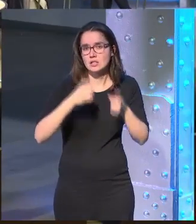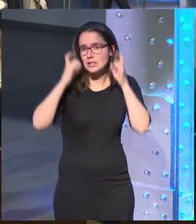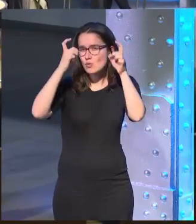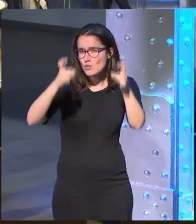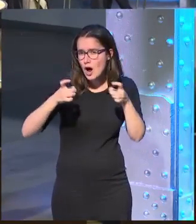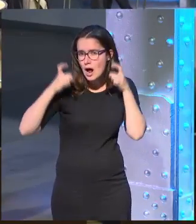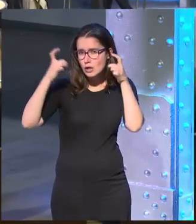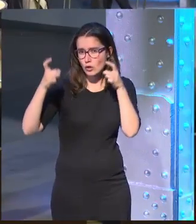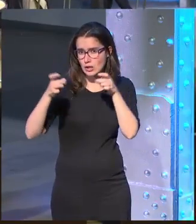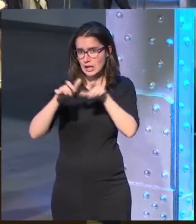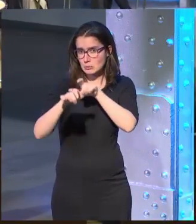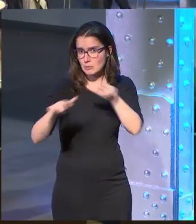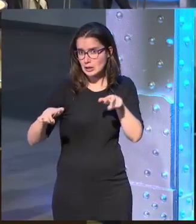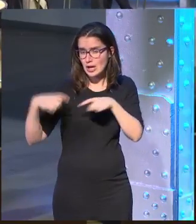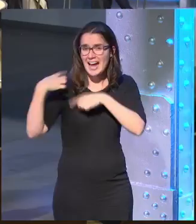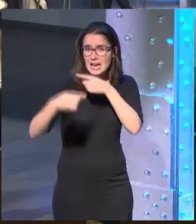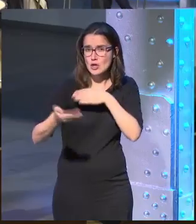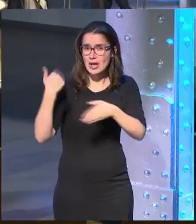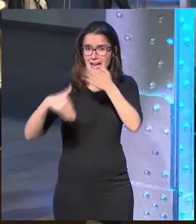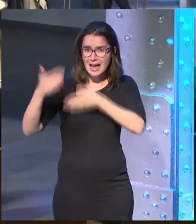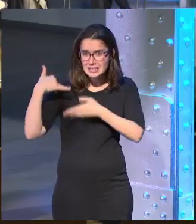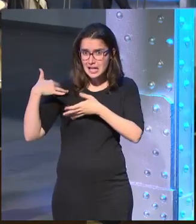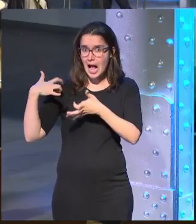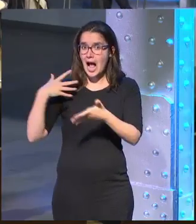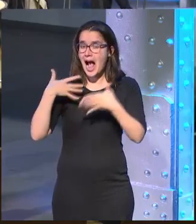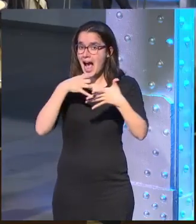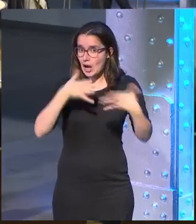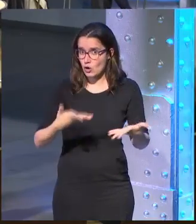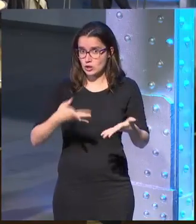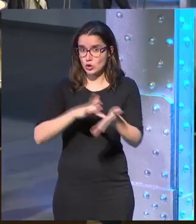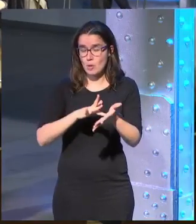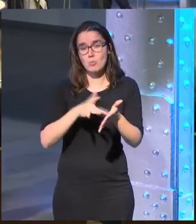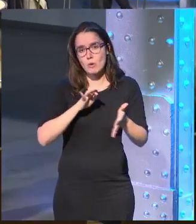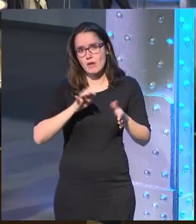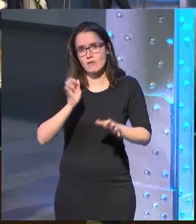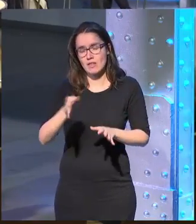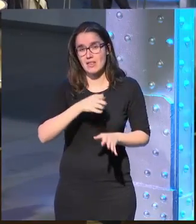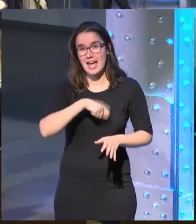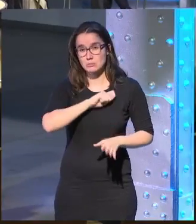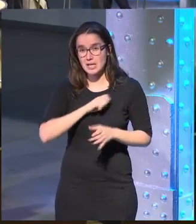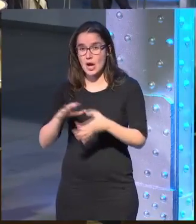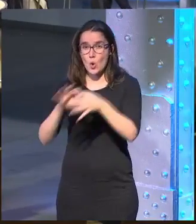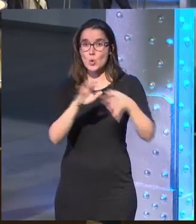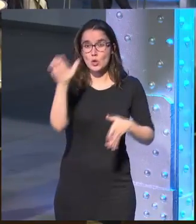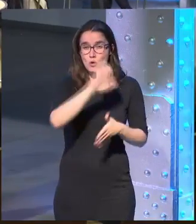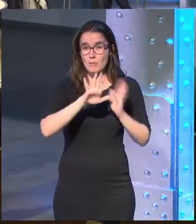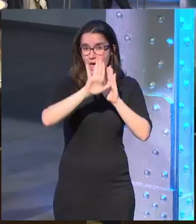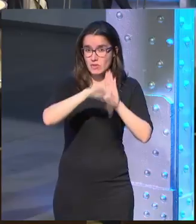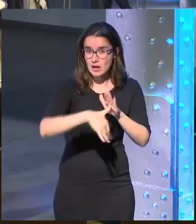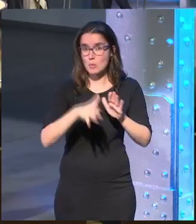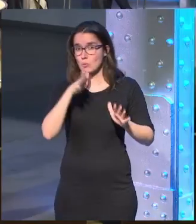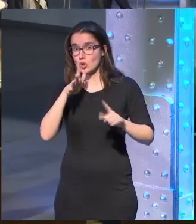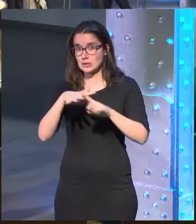esfuerzo de esas generaciones marcadas tal vez por esa tardía incorporación de España a la Unión Europea por